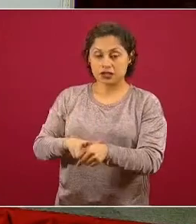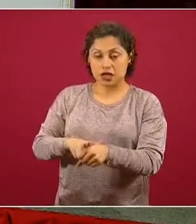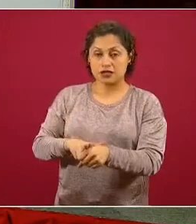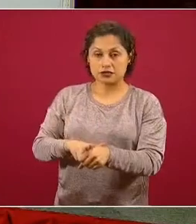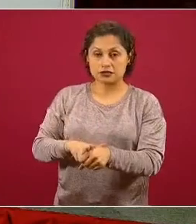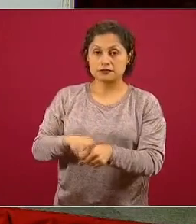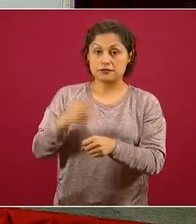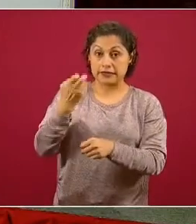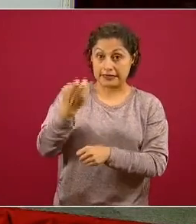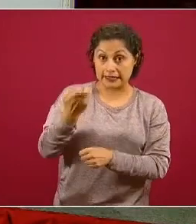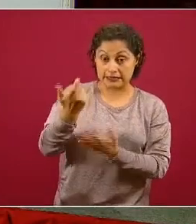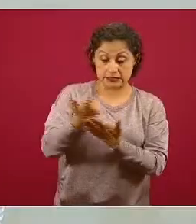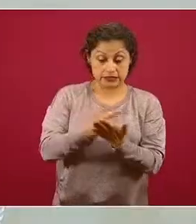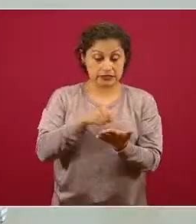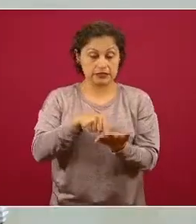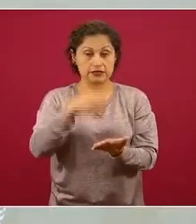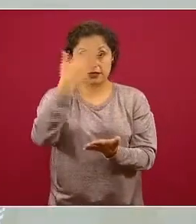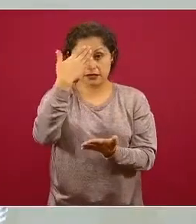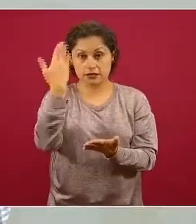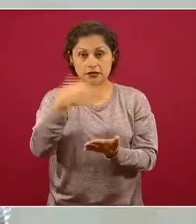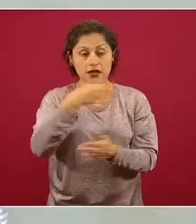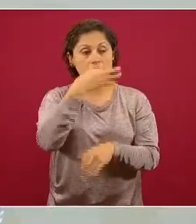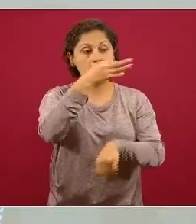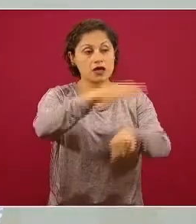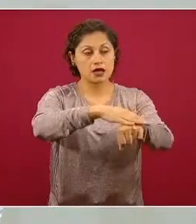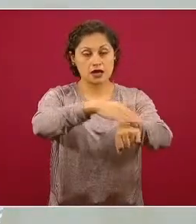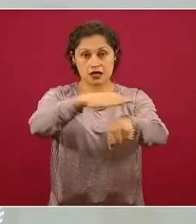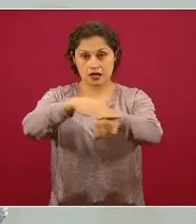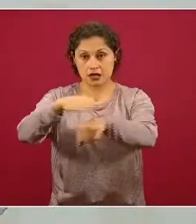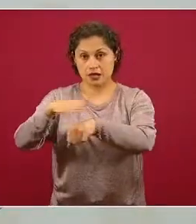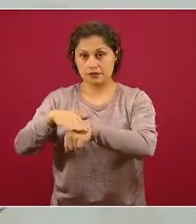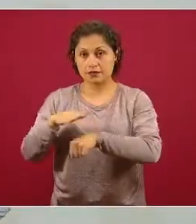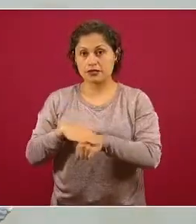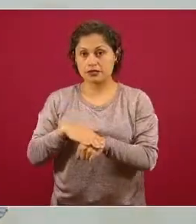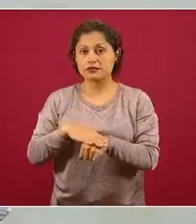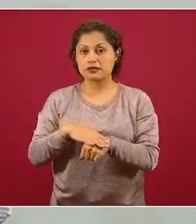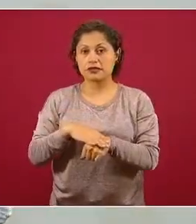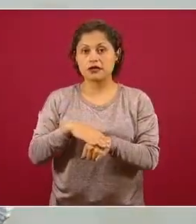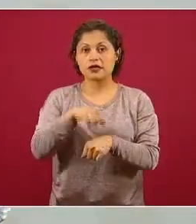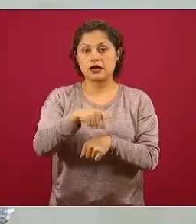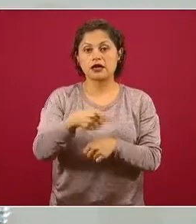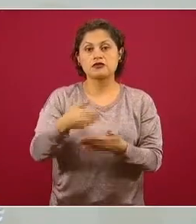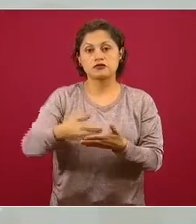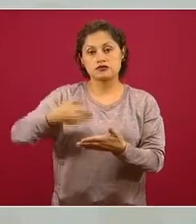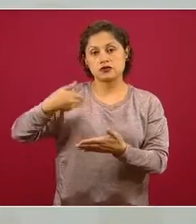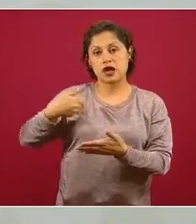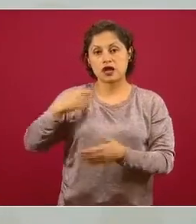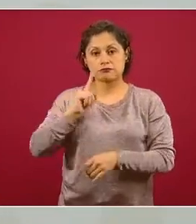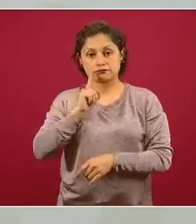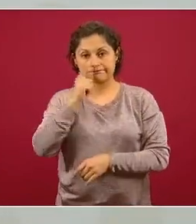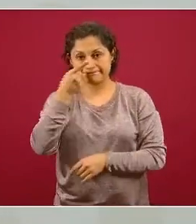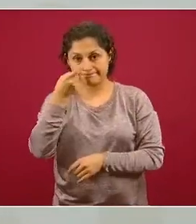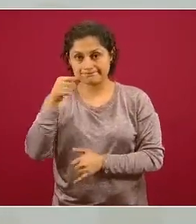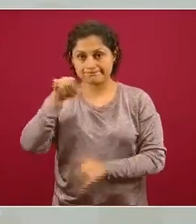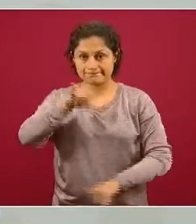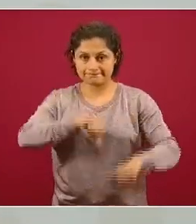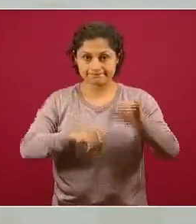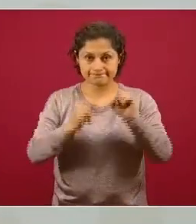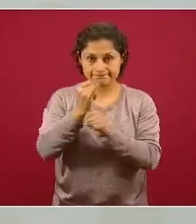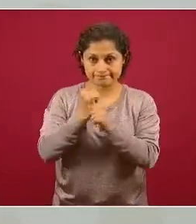les va a pedir que tengan una prueba de PCR por lo